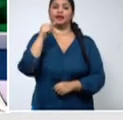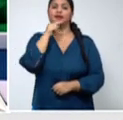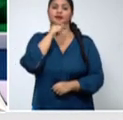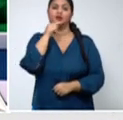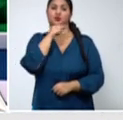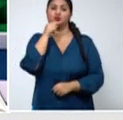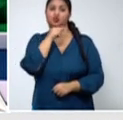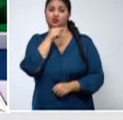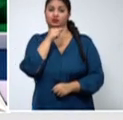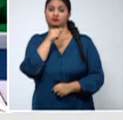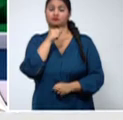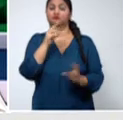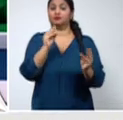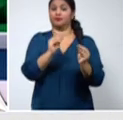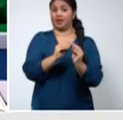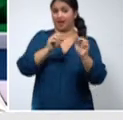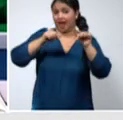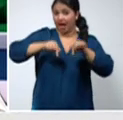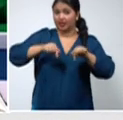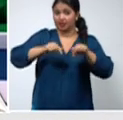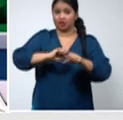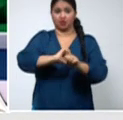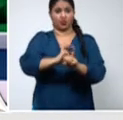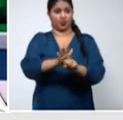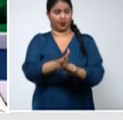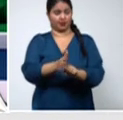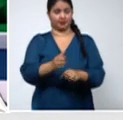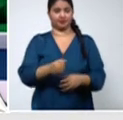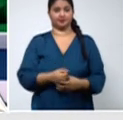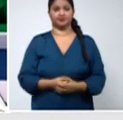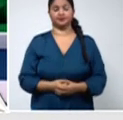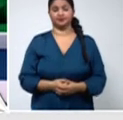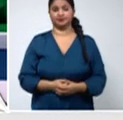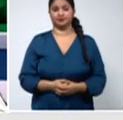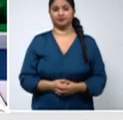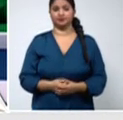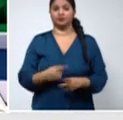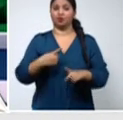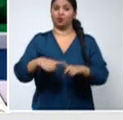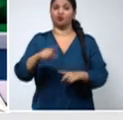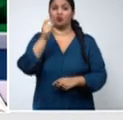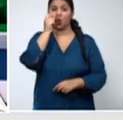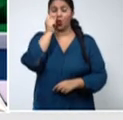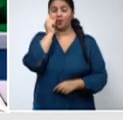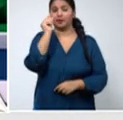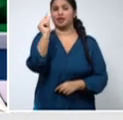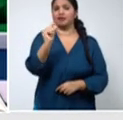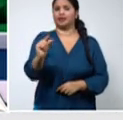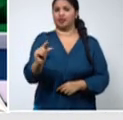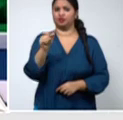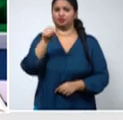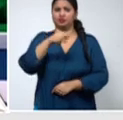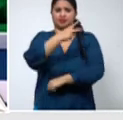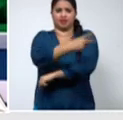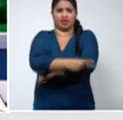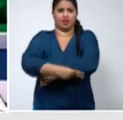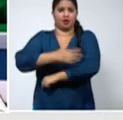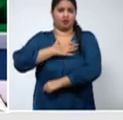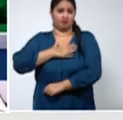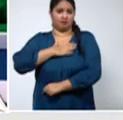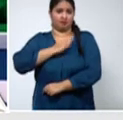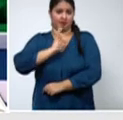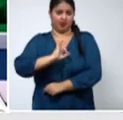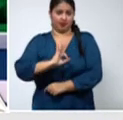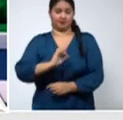Rusia, y un italiano que es importado